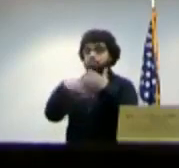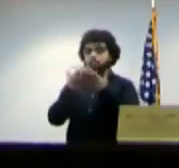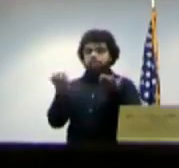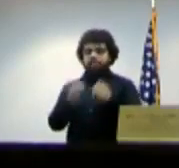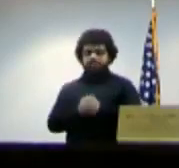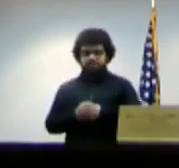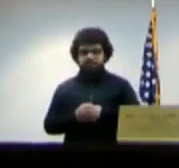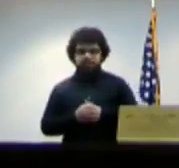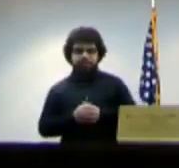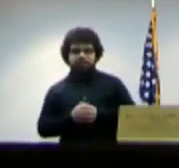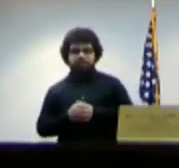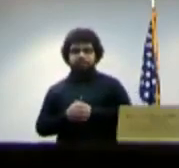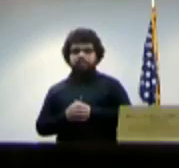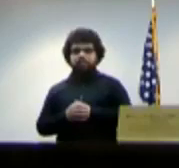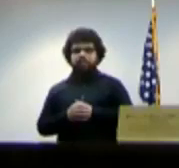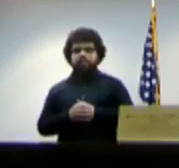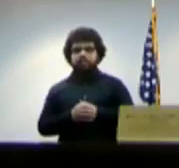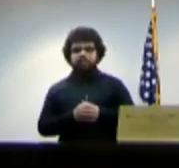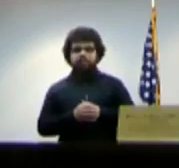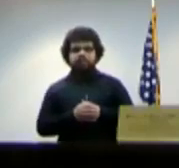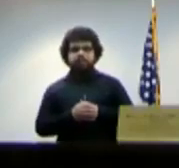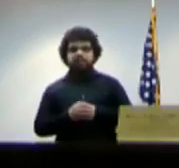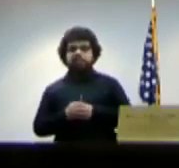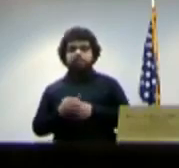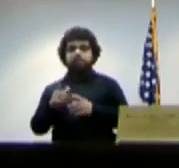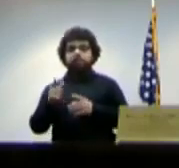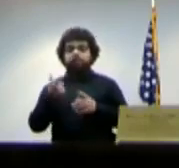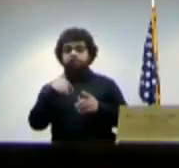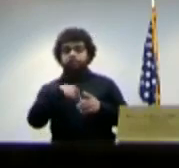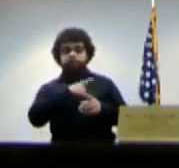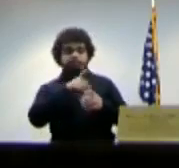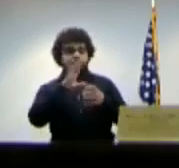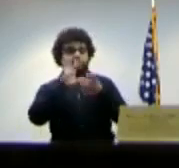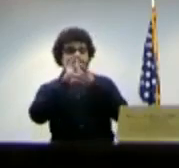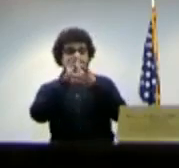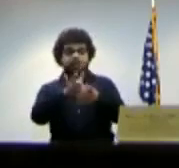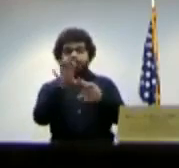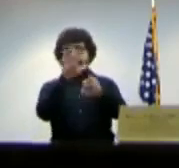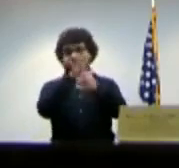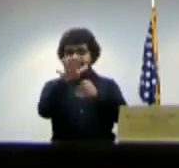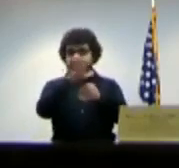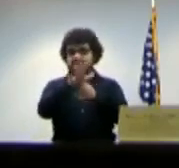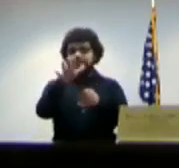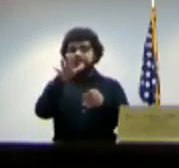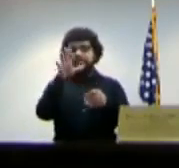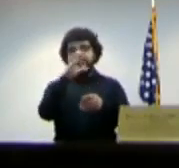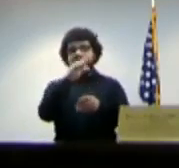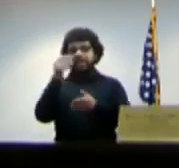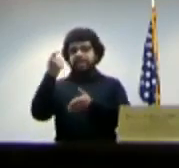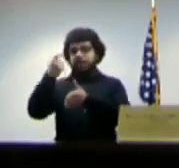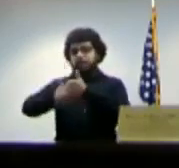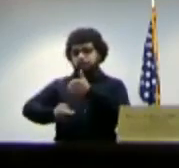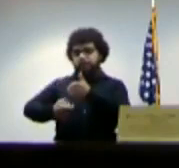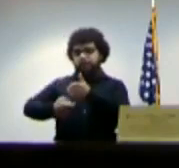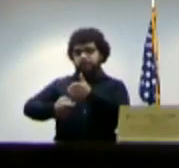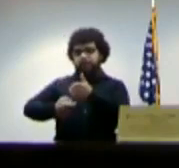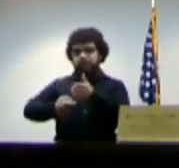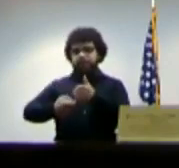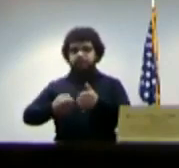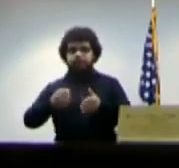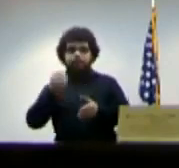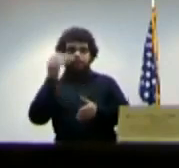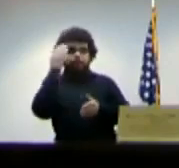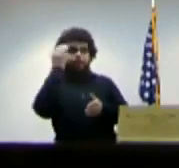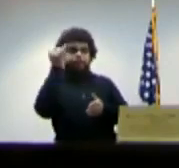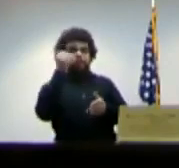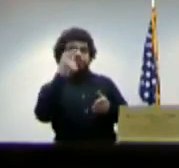Cuando hablamos de, tenemos que hablar de eficiencia y podemos hablar de costos, ¿verdad? Porque una unidad puede ser eficiente y quemar